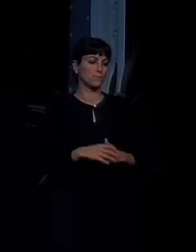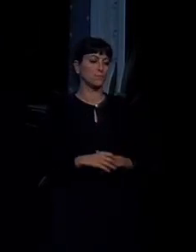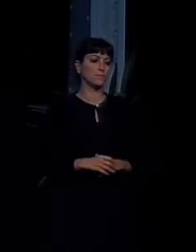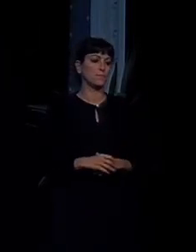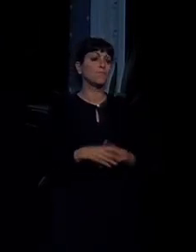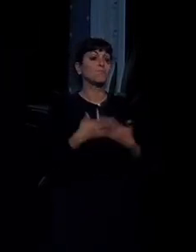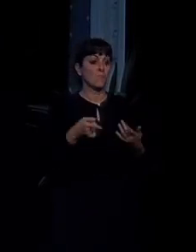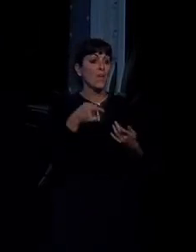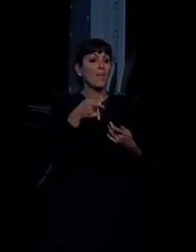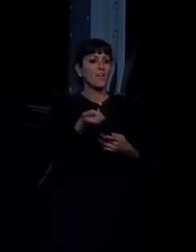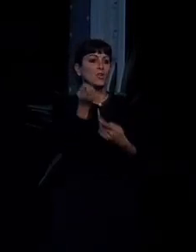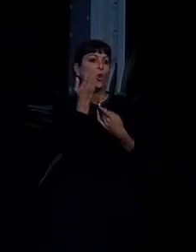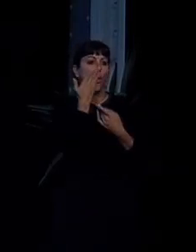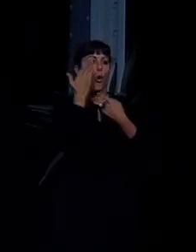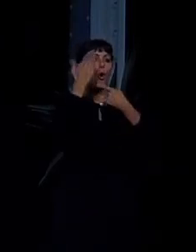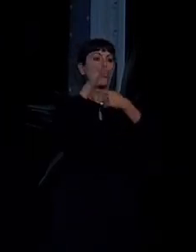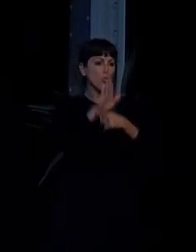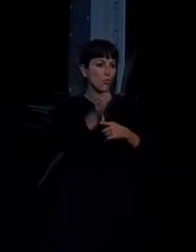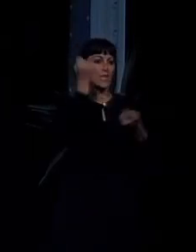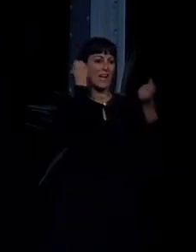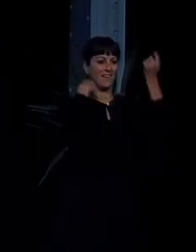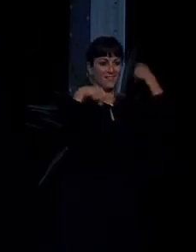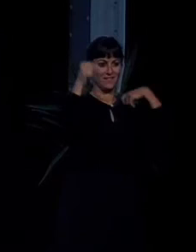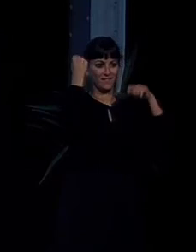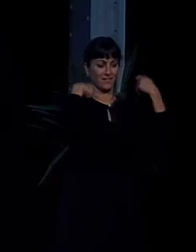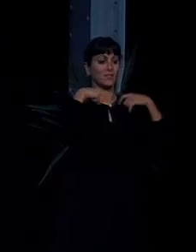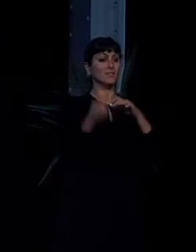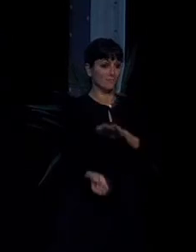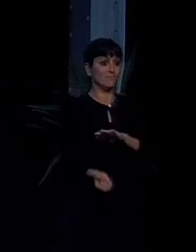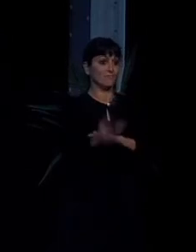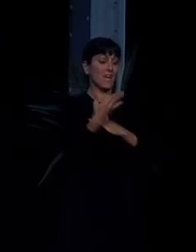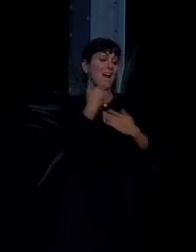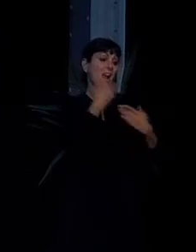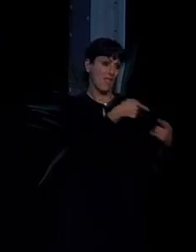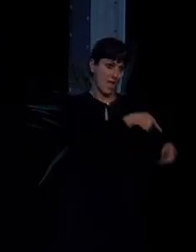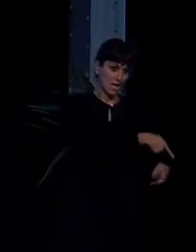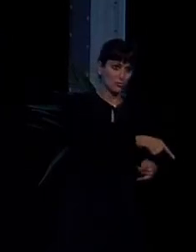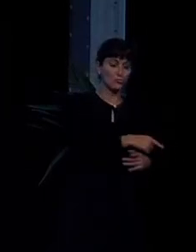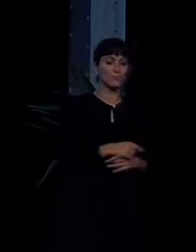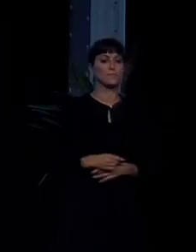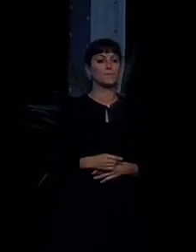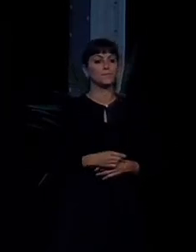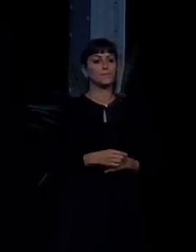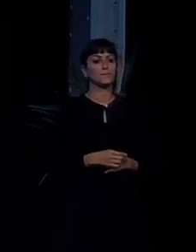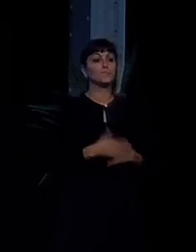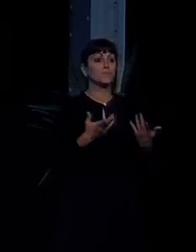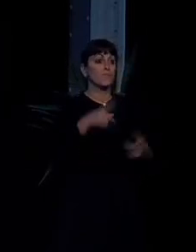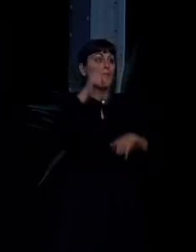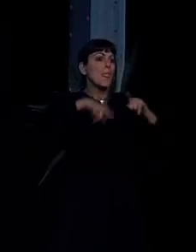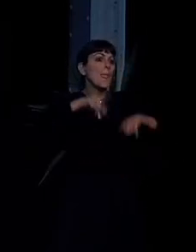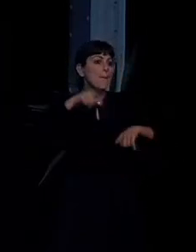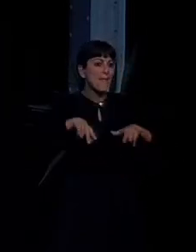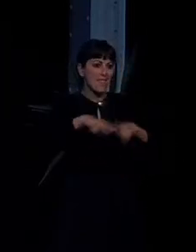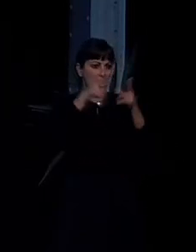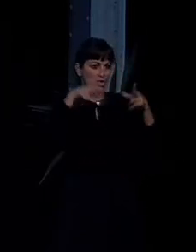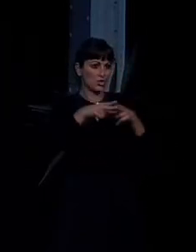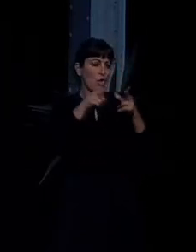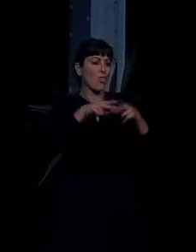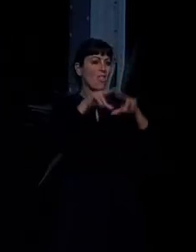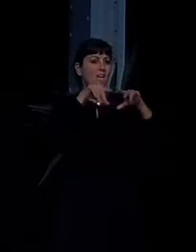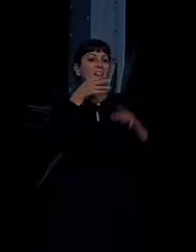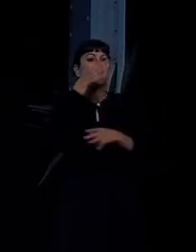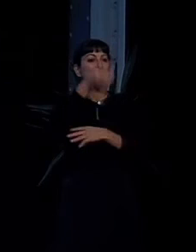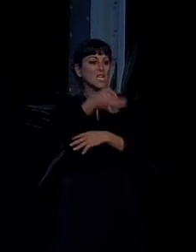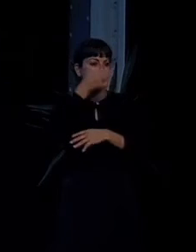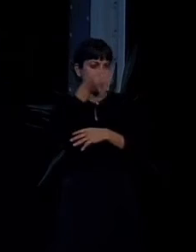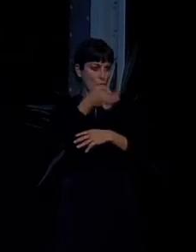las conductas, ¿no? La capacidad que van a tener de interpelar al conjunto social depende de los discursos imperantes, ¿no? Entonces, es a